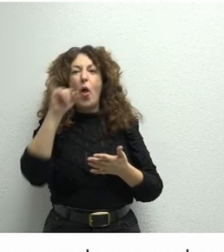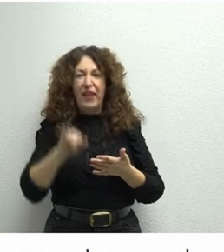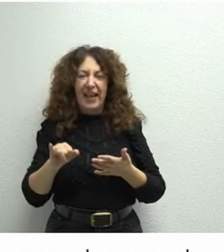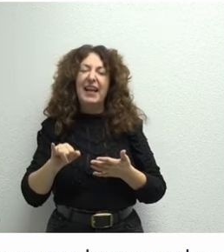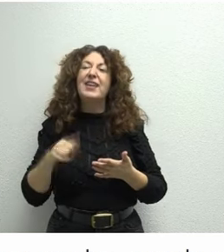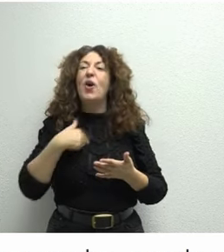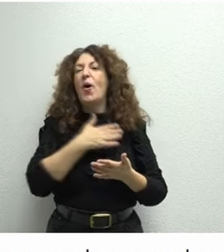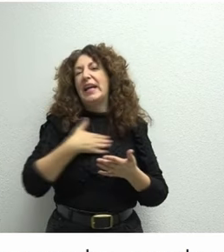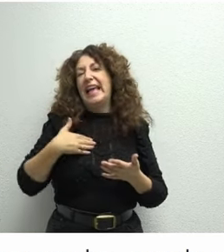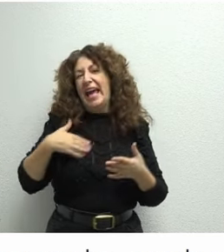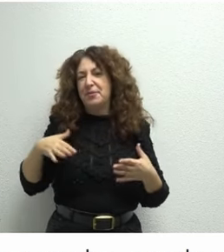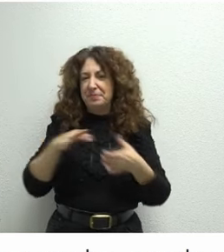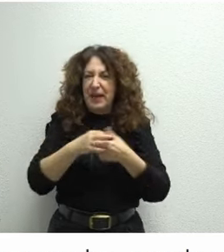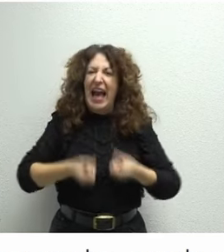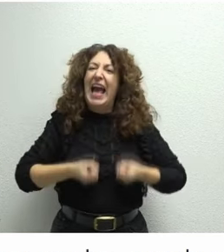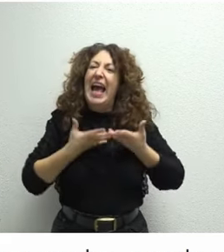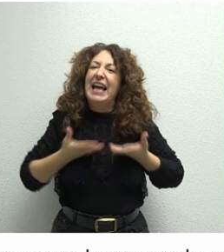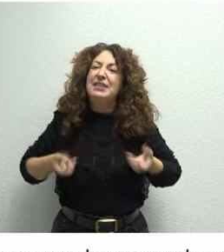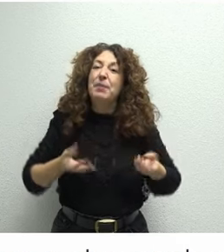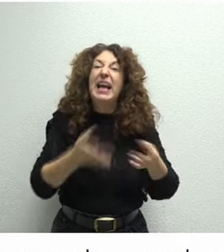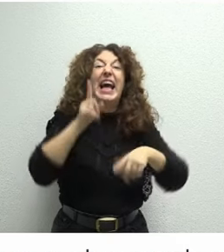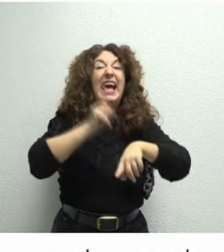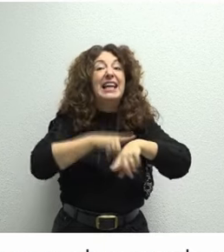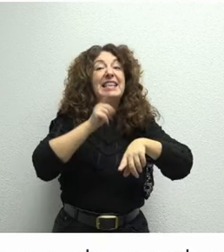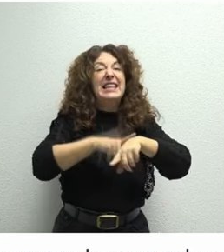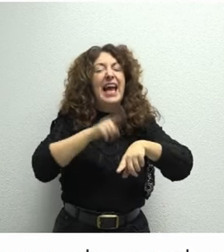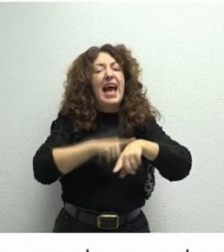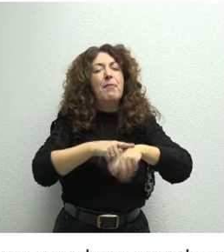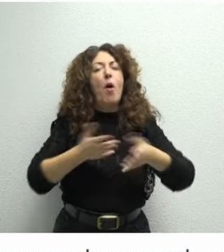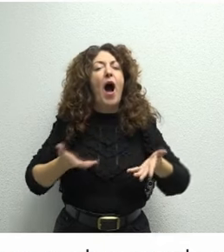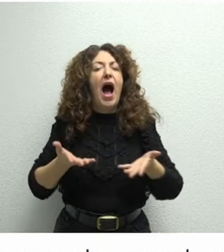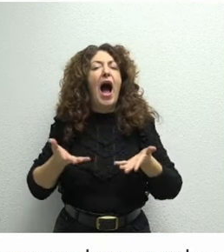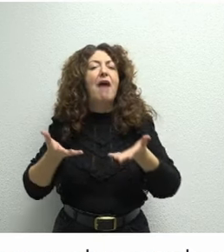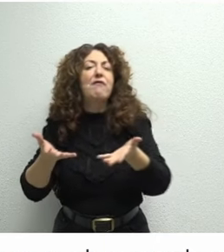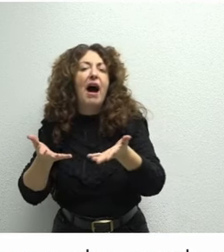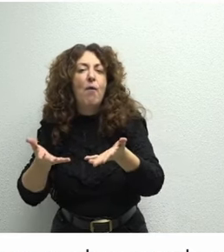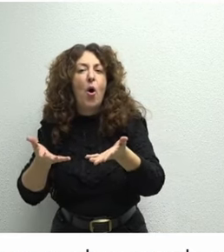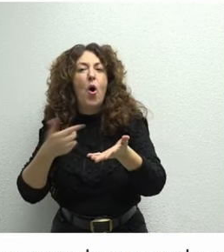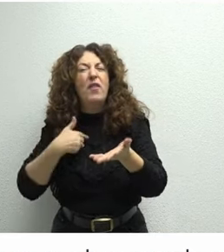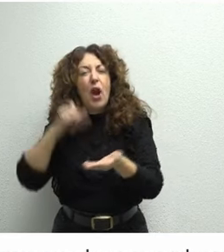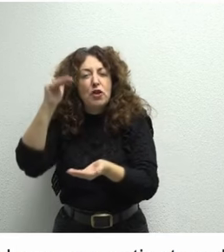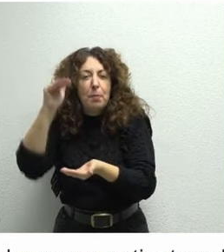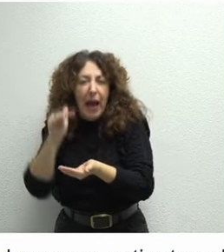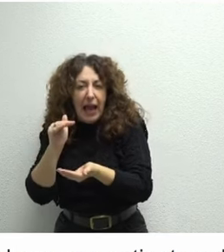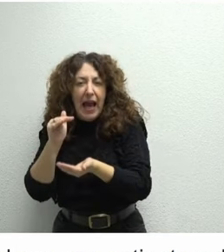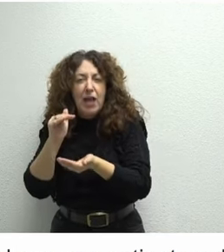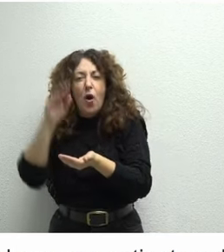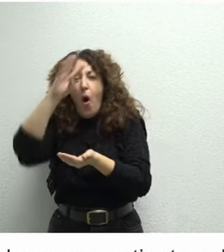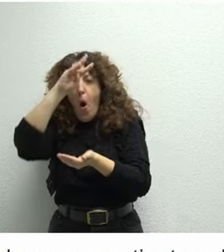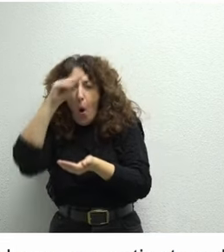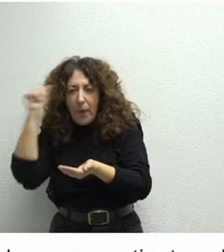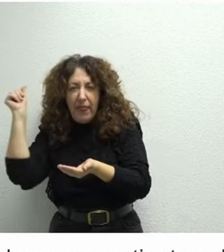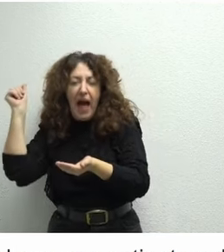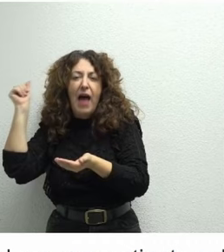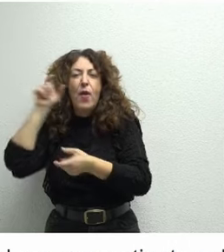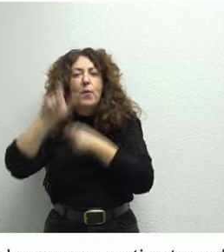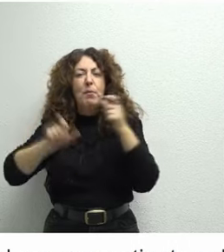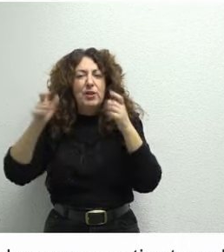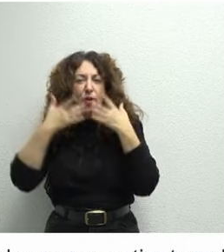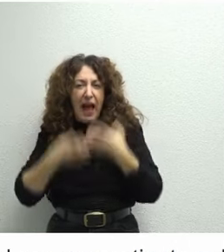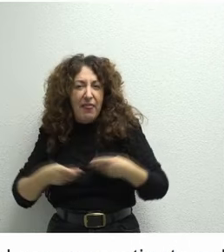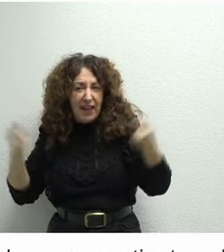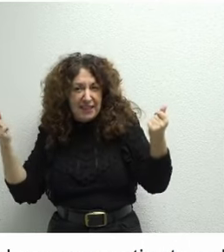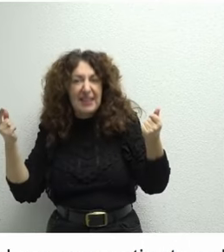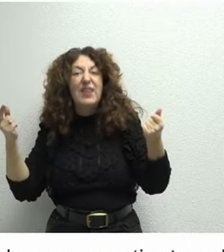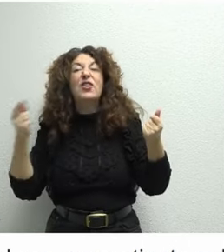esta reunión que el tiempo está a favor de nuestros de los pequeños de los olvidados de los desnudos el tiempo está a favor de